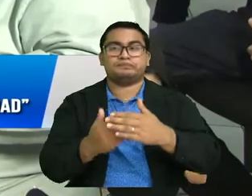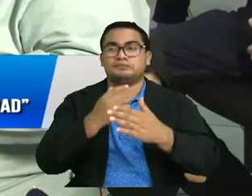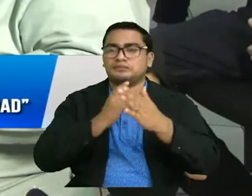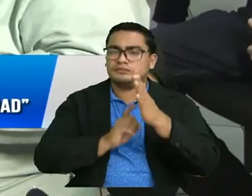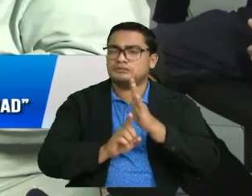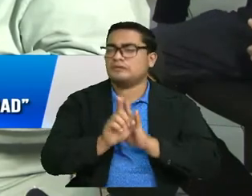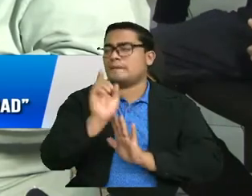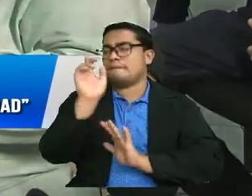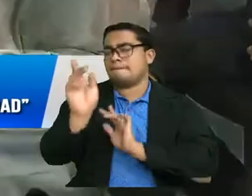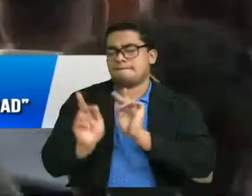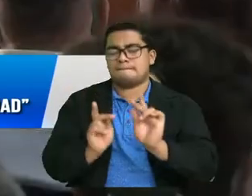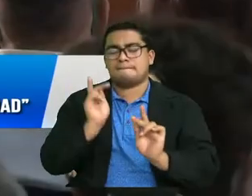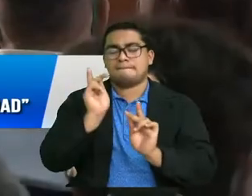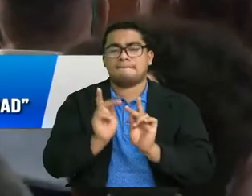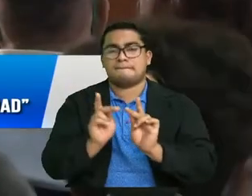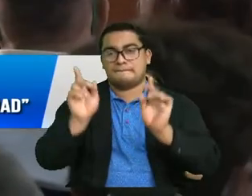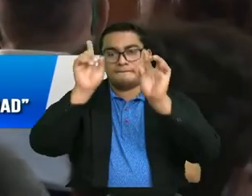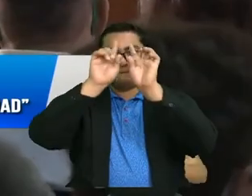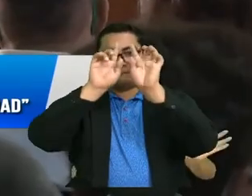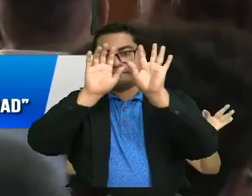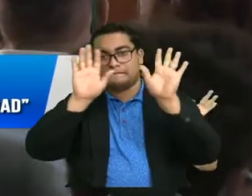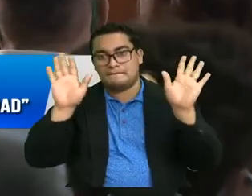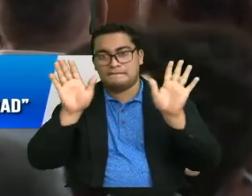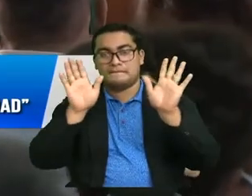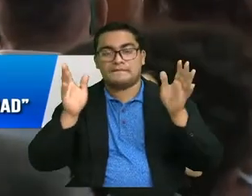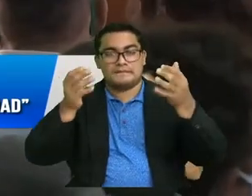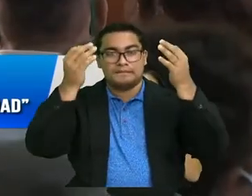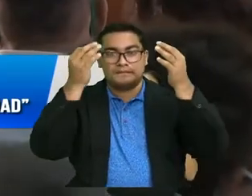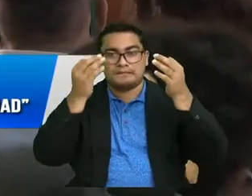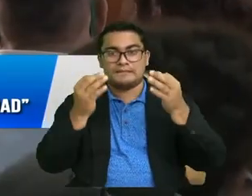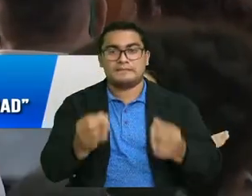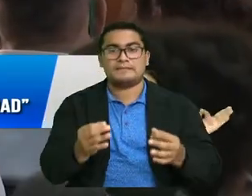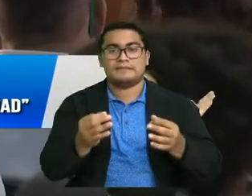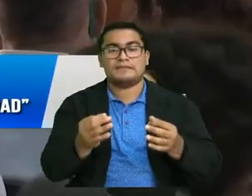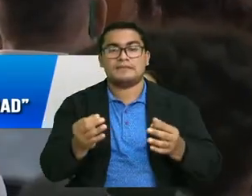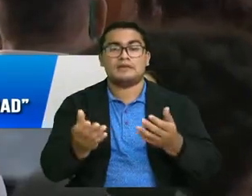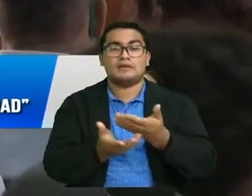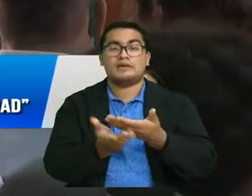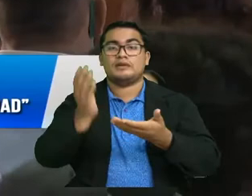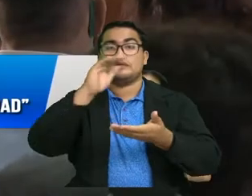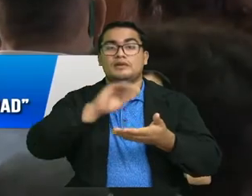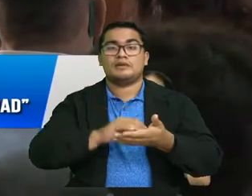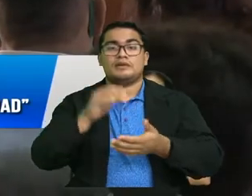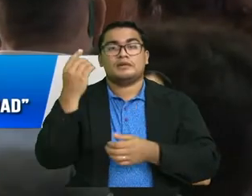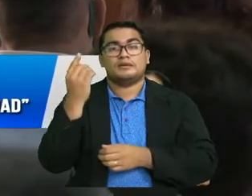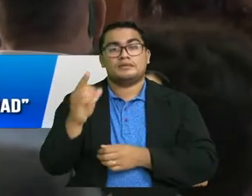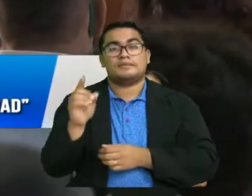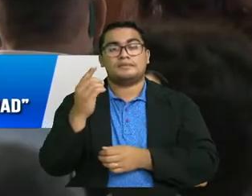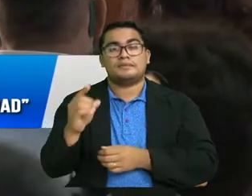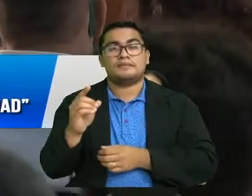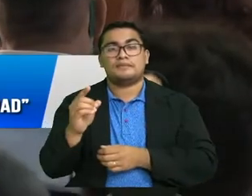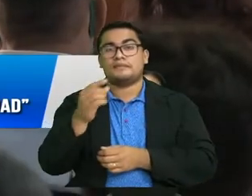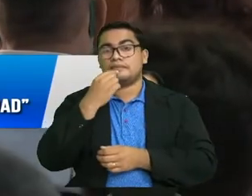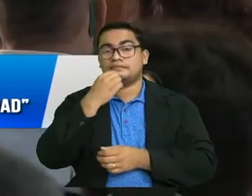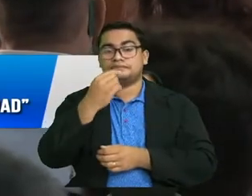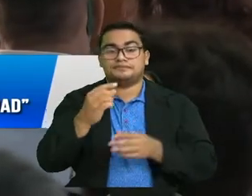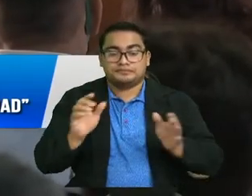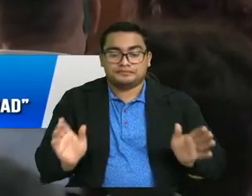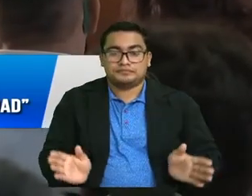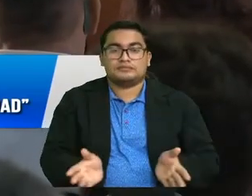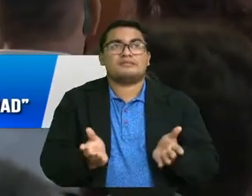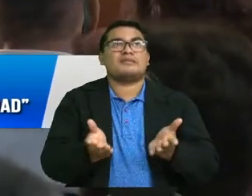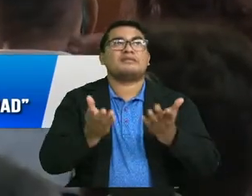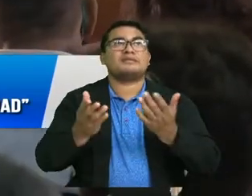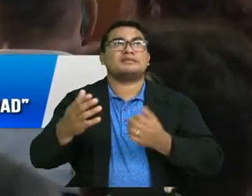innegables, avances claros, avances contundentes en la restitución de derechos, que se promueve